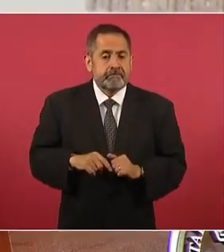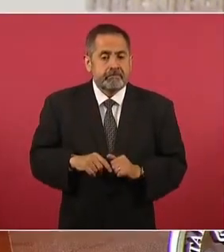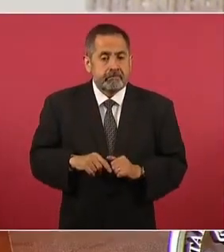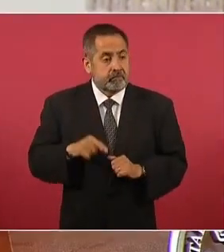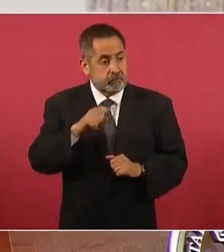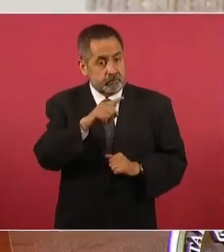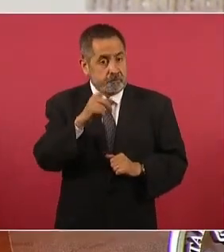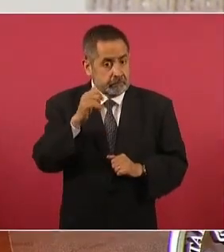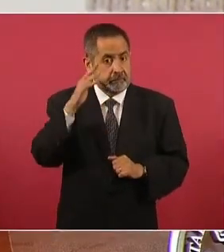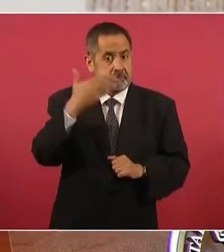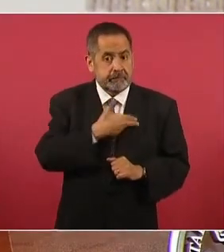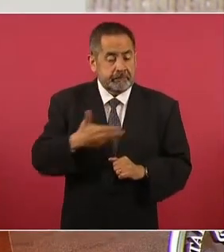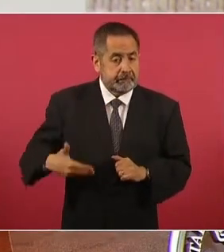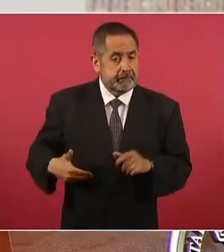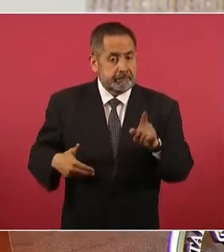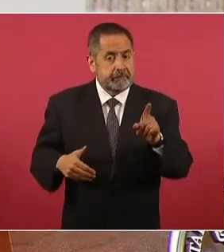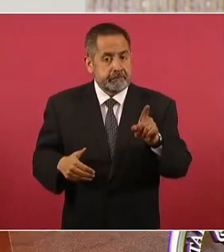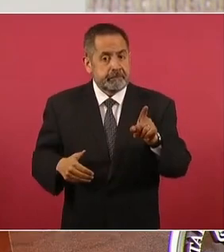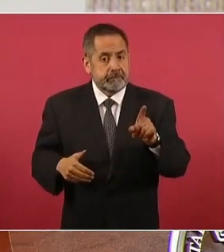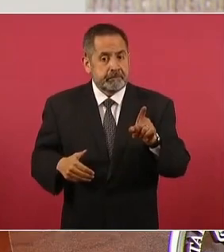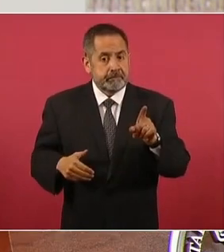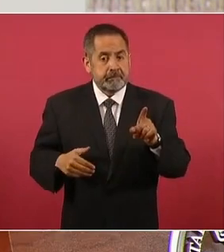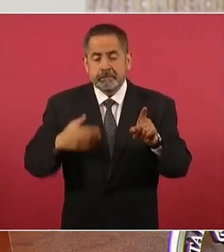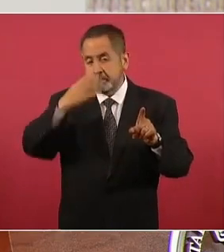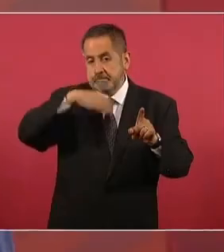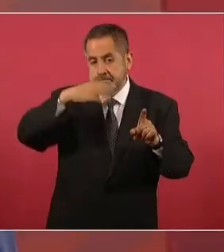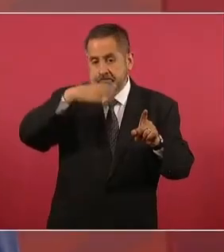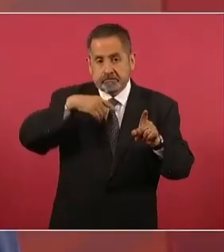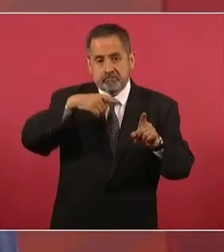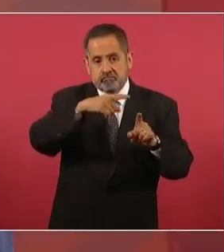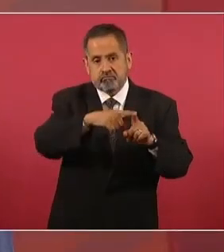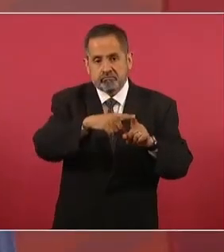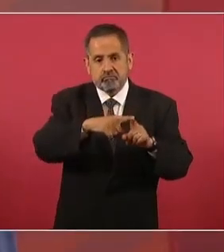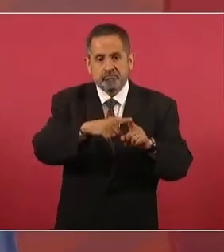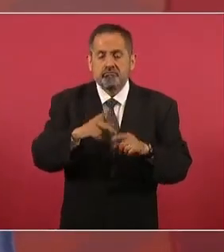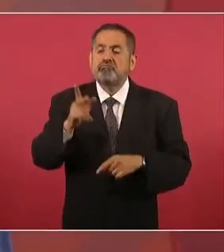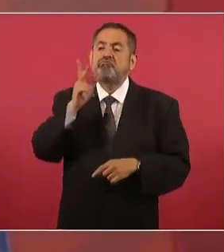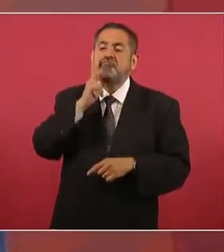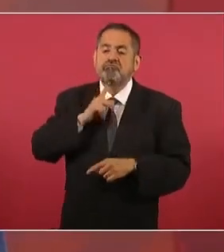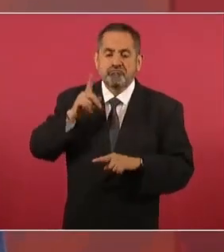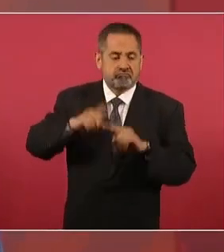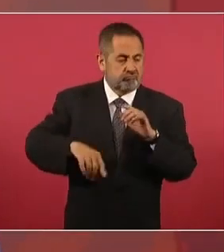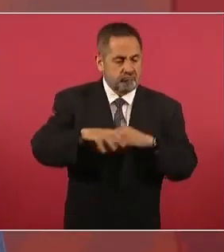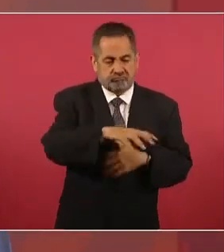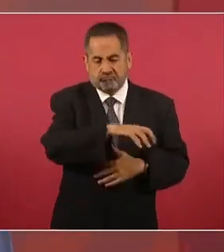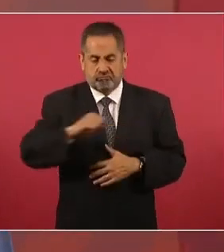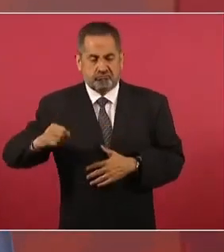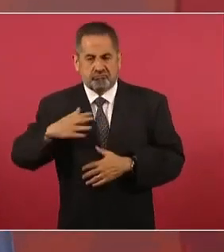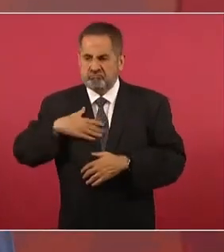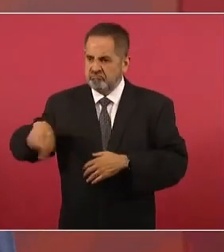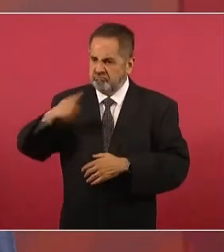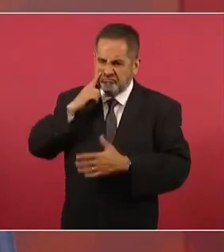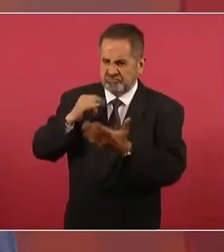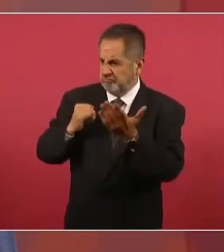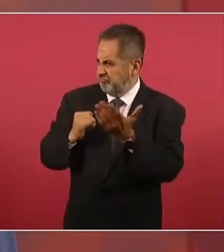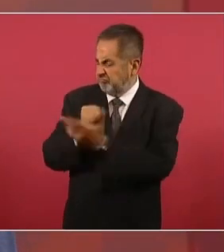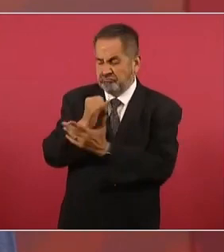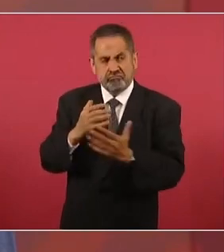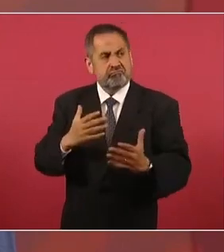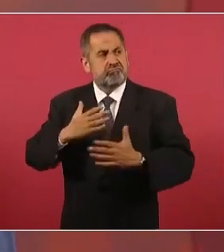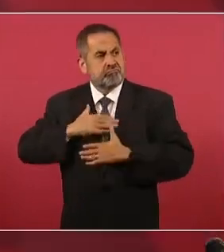siendo presidente Lázaro Cárdenas, se expropia el petróleo, tomamos una decisión soberana